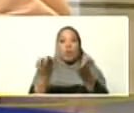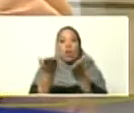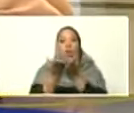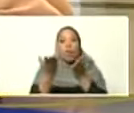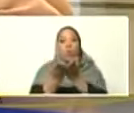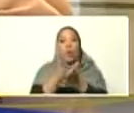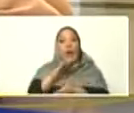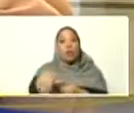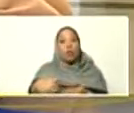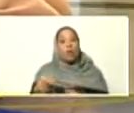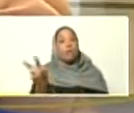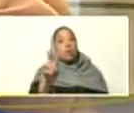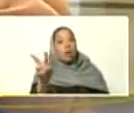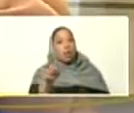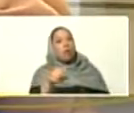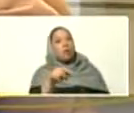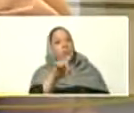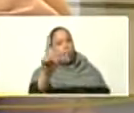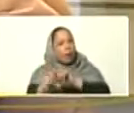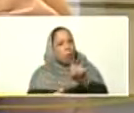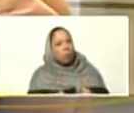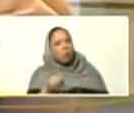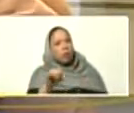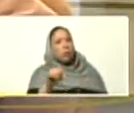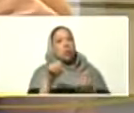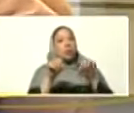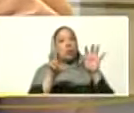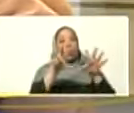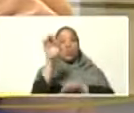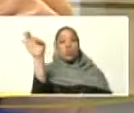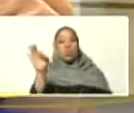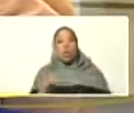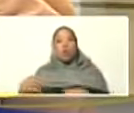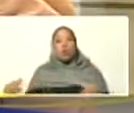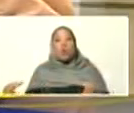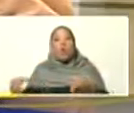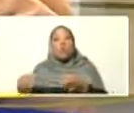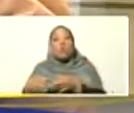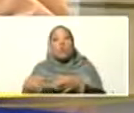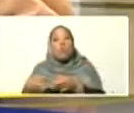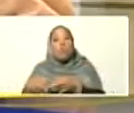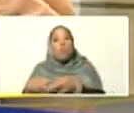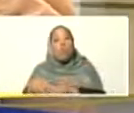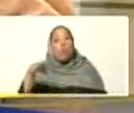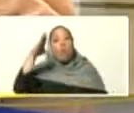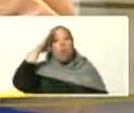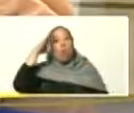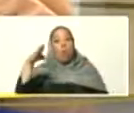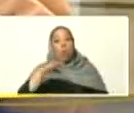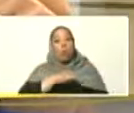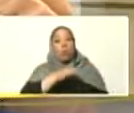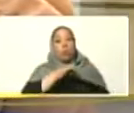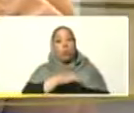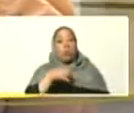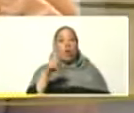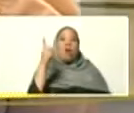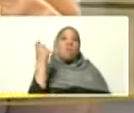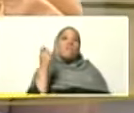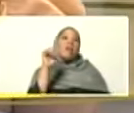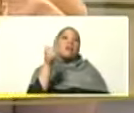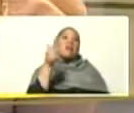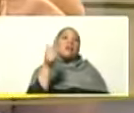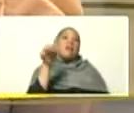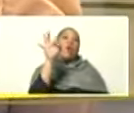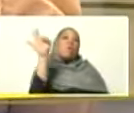país. 90% ya de bricomiles constituidas en las 23. Nos está faltando un 10% en